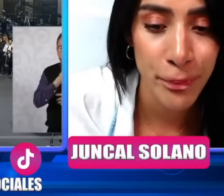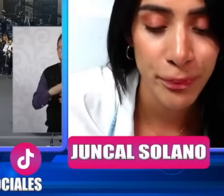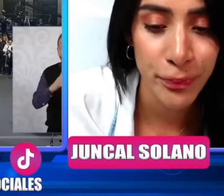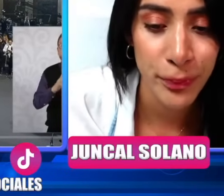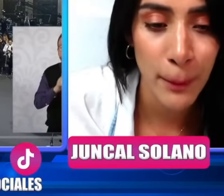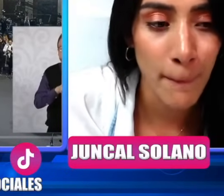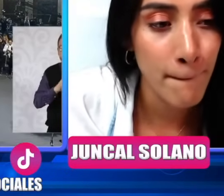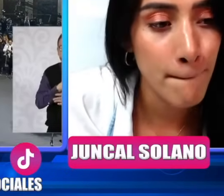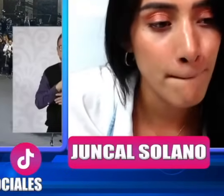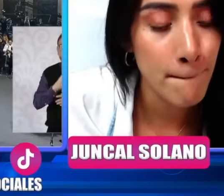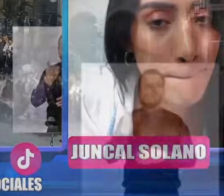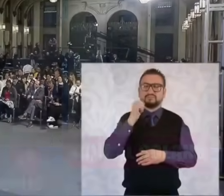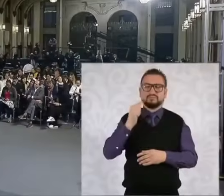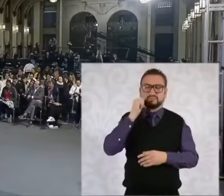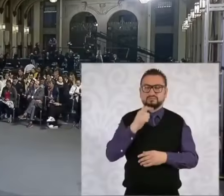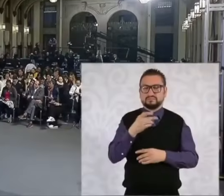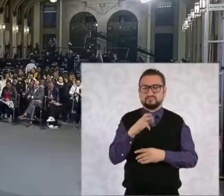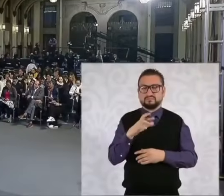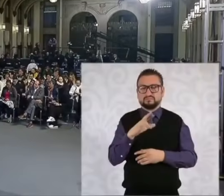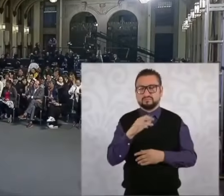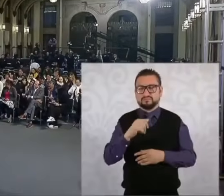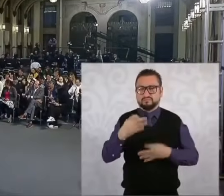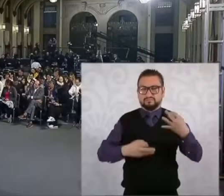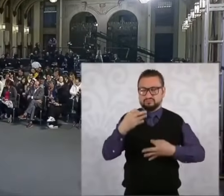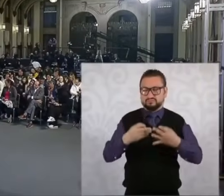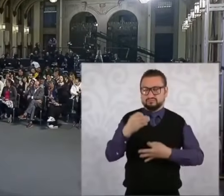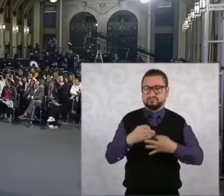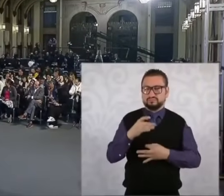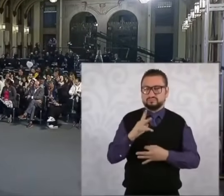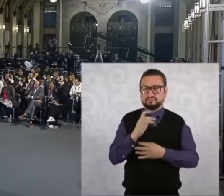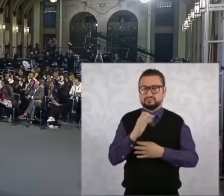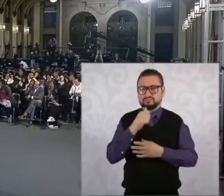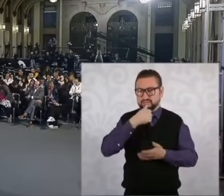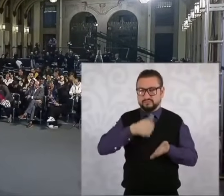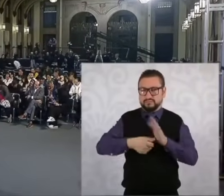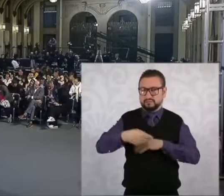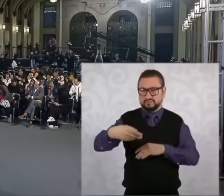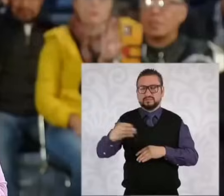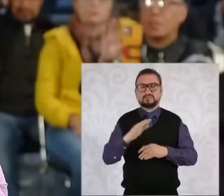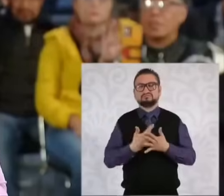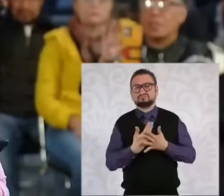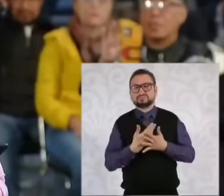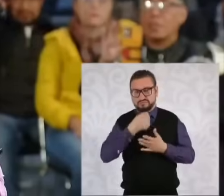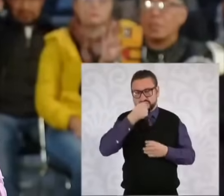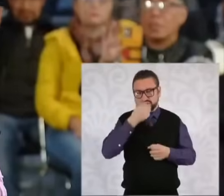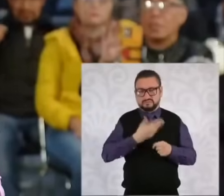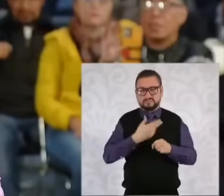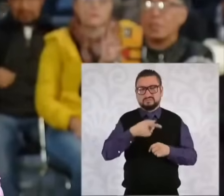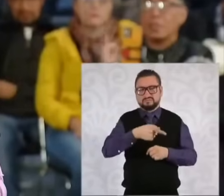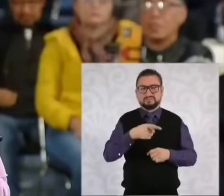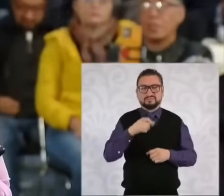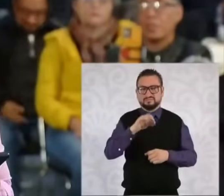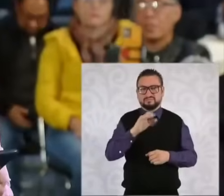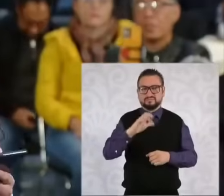ayer Genaro García Luna envía una carta al juez Brian Cogan. Estamos a nada ya de que se dé la sentencia al exsecretario de Seguridad de Felipe